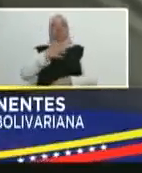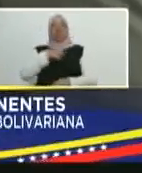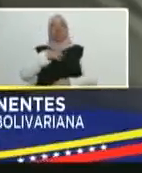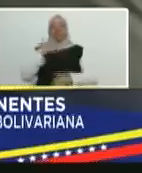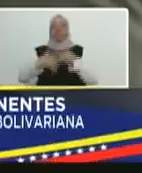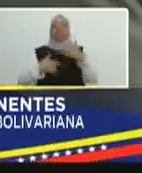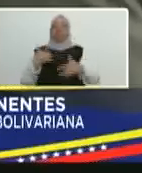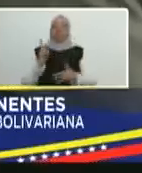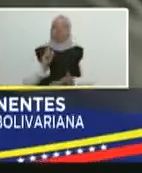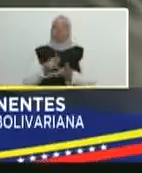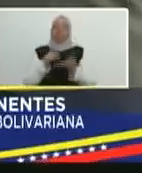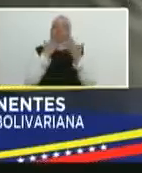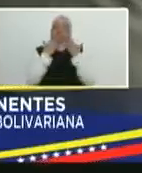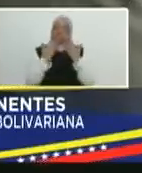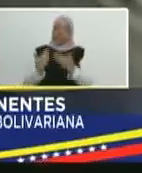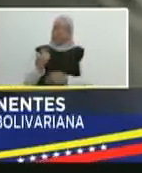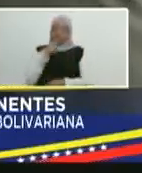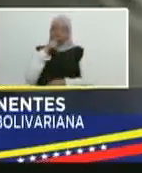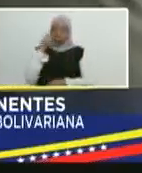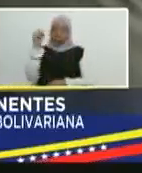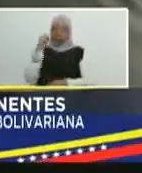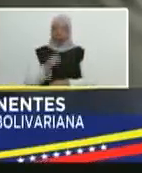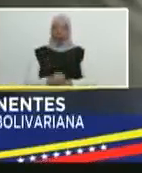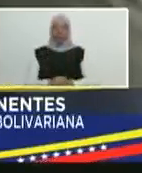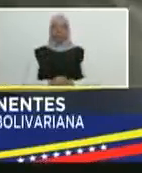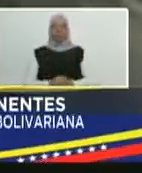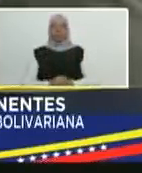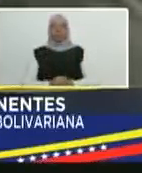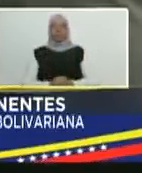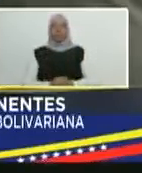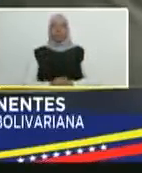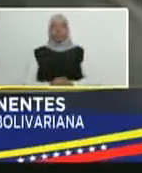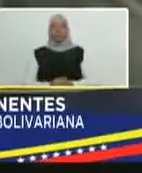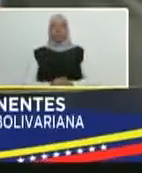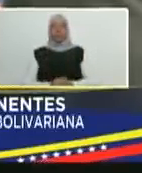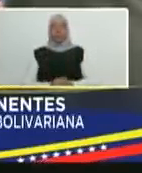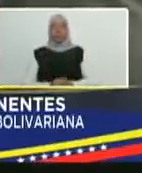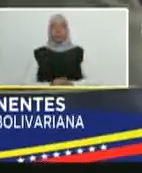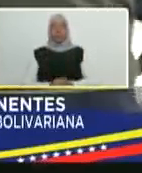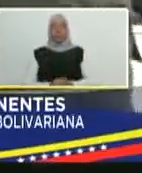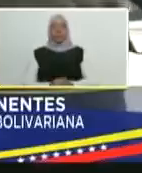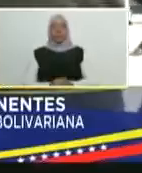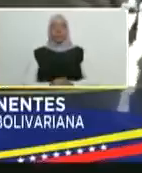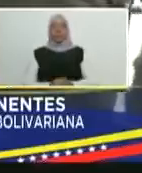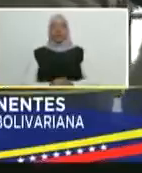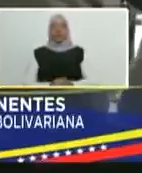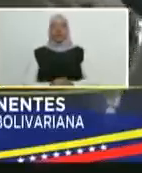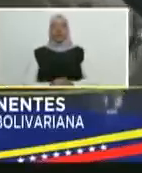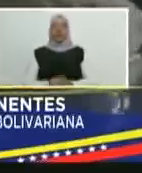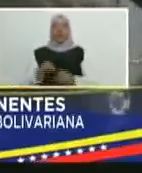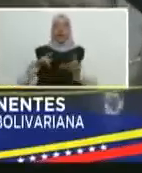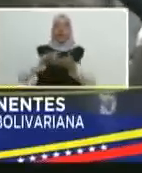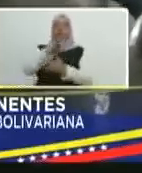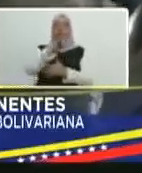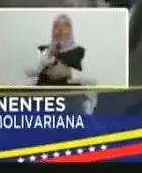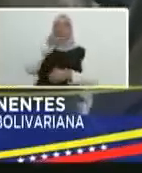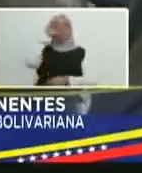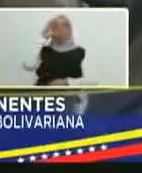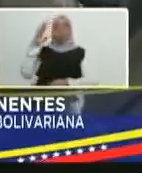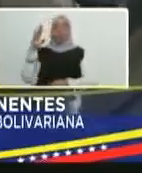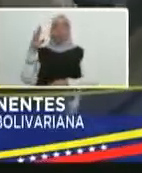Actividad presidida por el comandante en jefe del cuerpo castrense, el presidente constitucional. Componente Aviación Militar